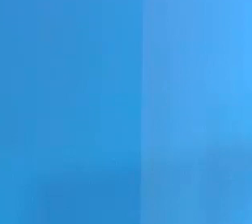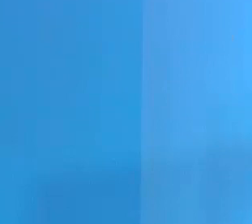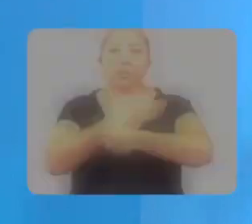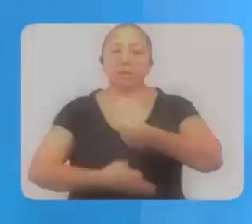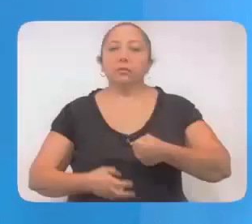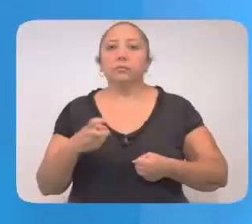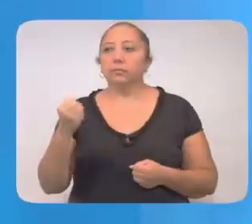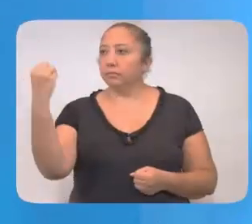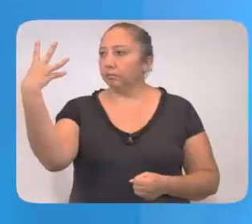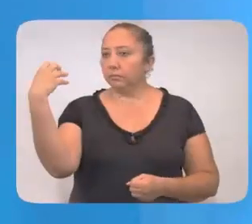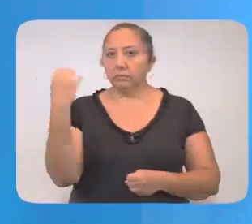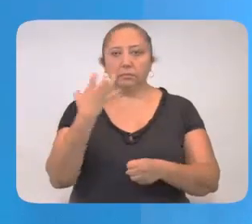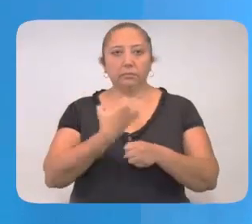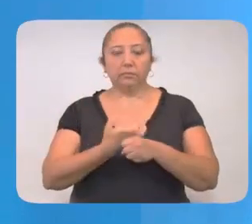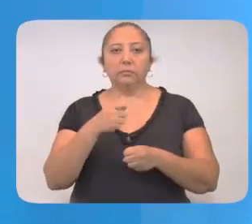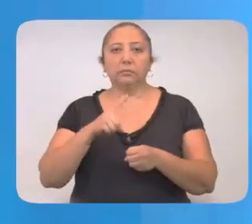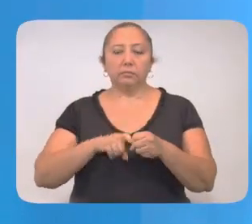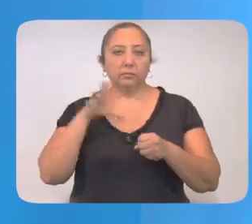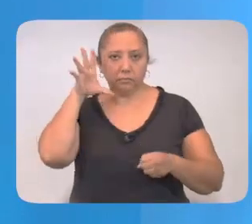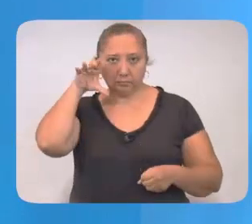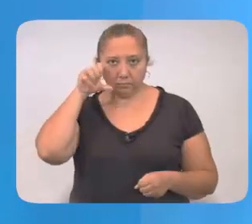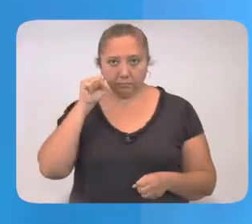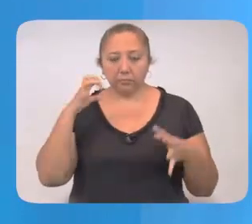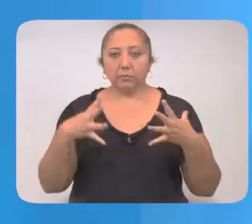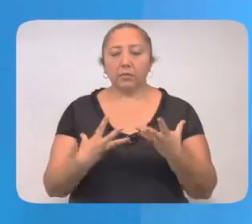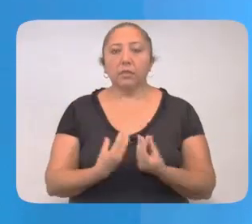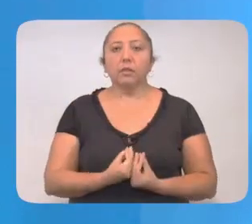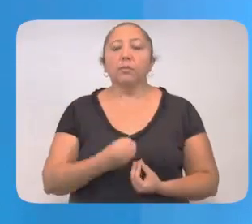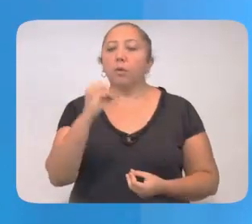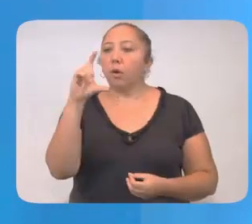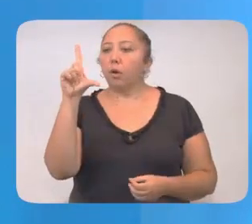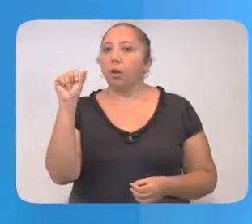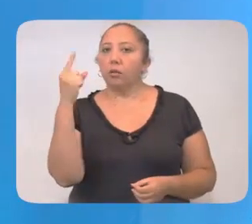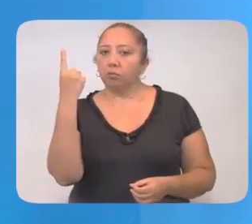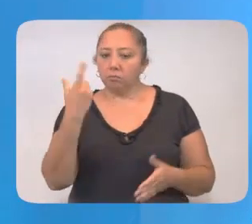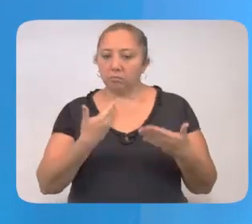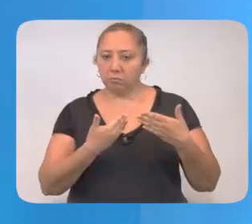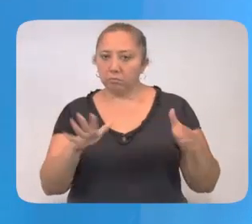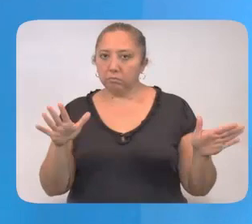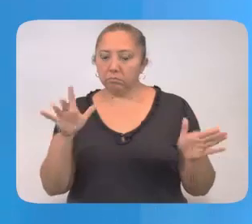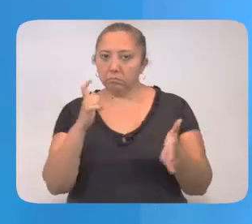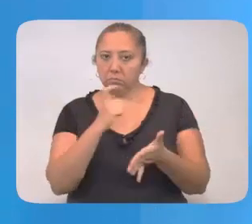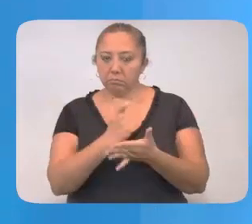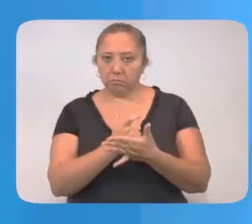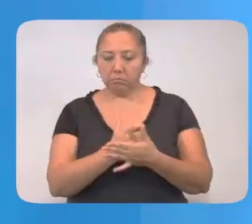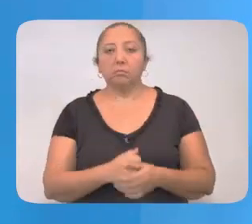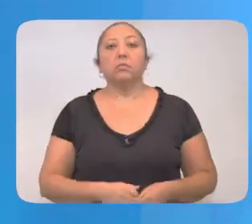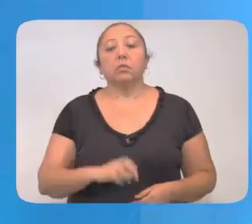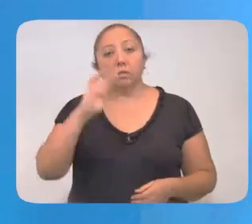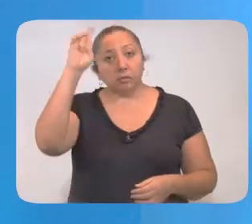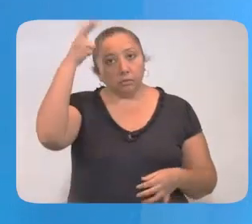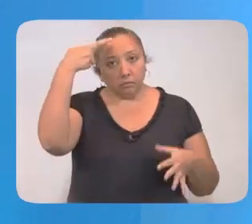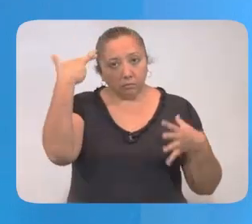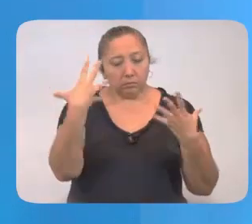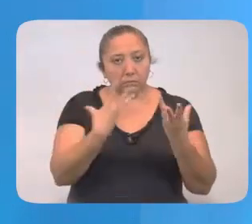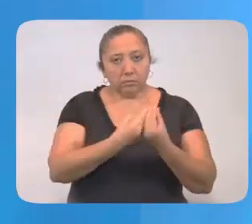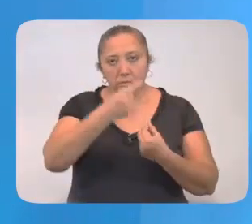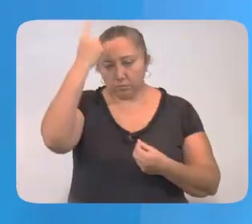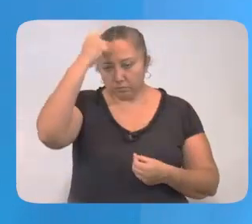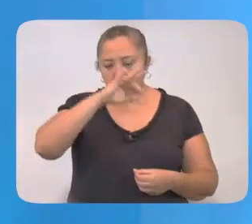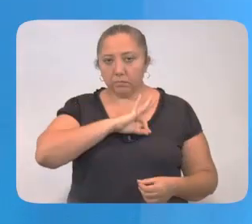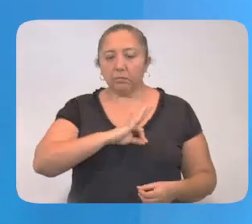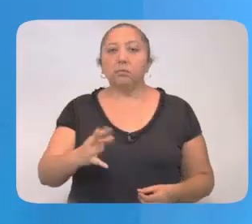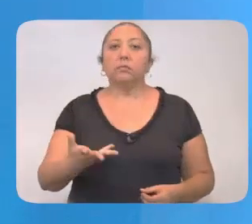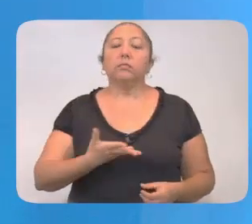tardes. El semáforo estatal está en naranja. Estamos en la ola 1 de la reapertura económica. Les recordamos que para